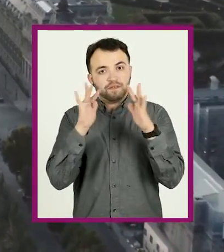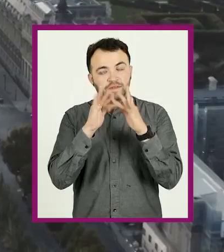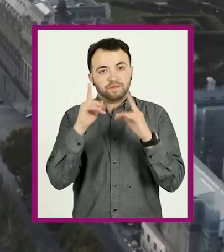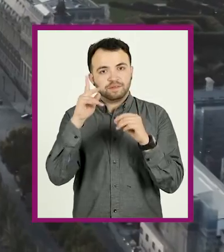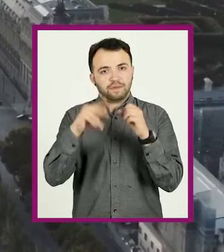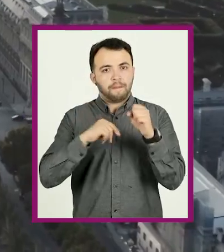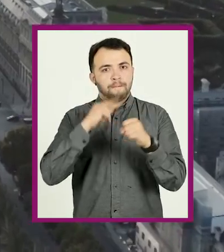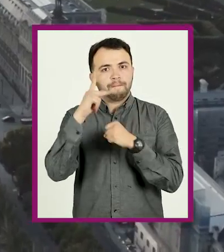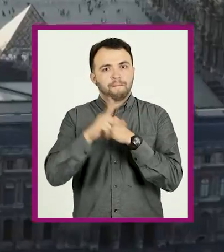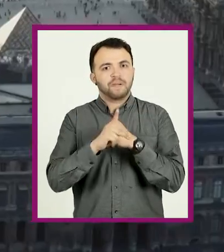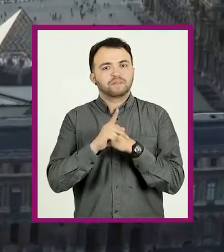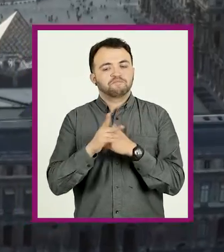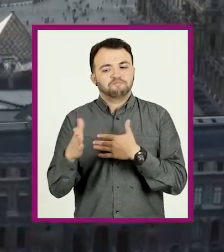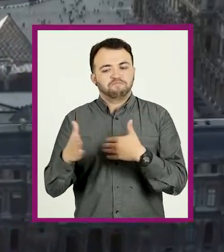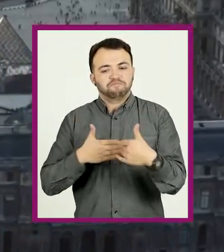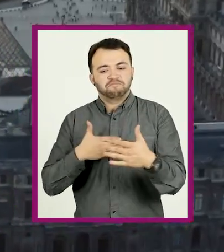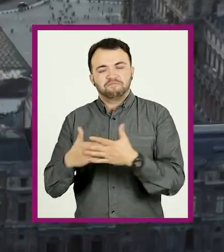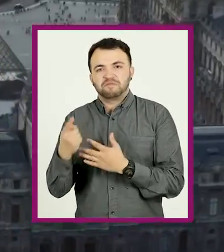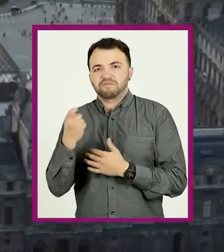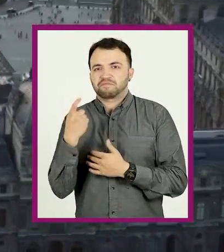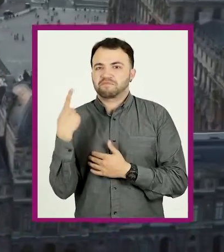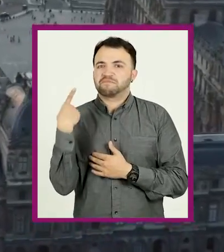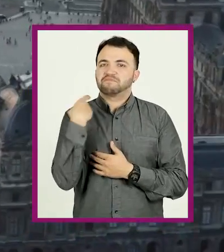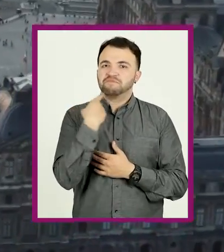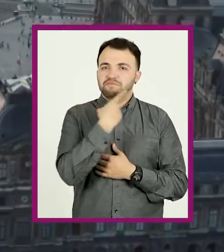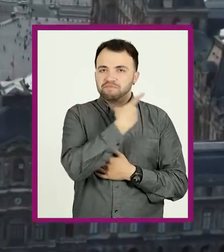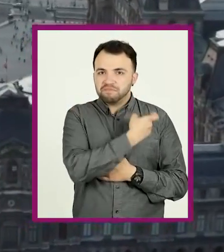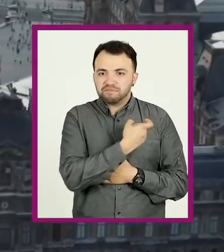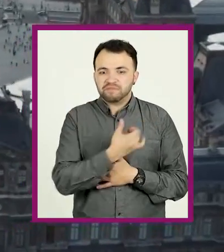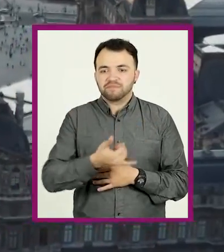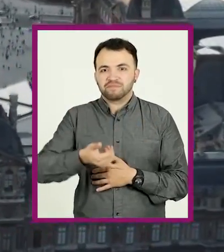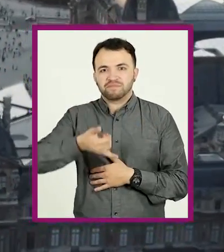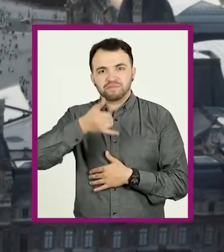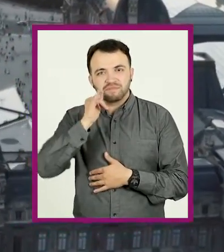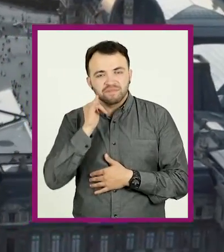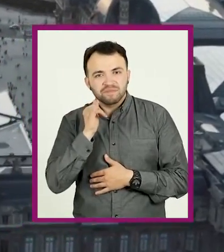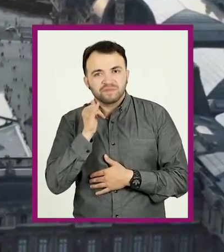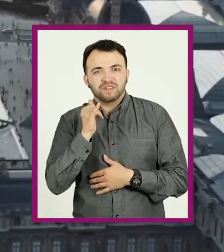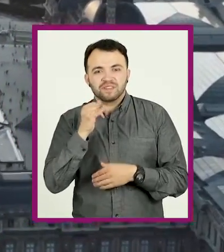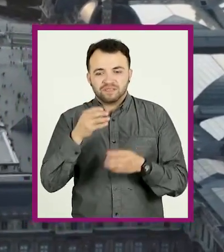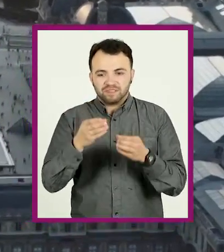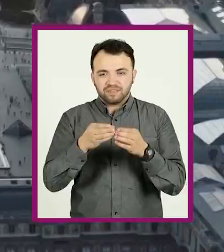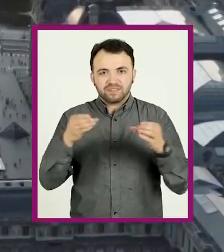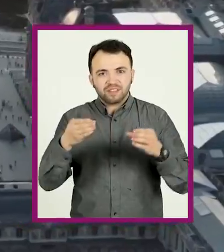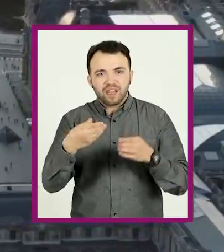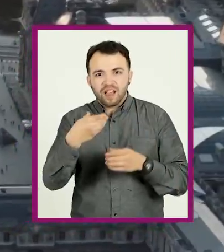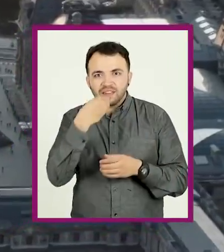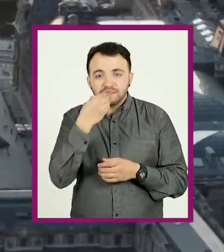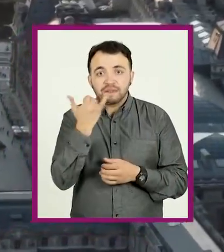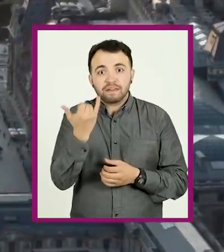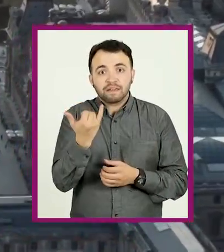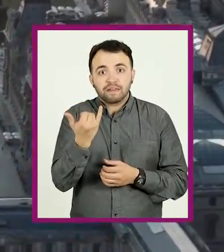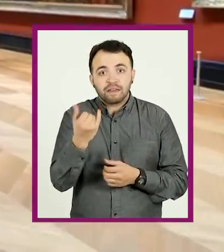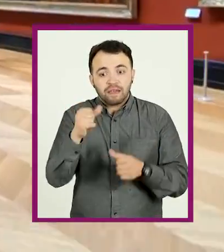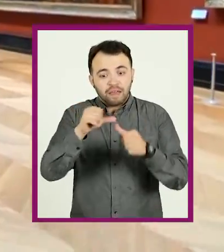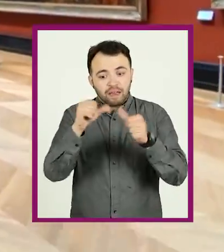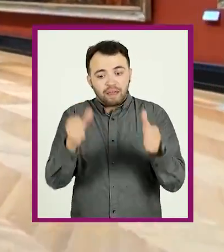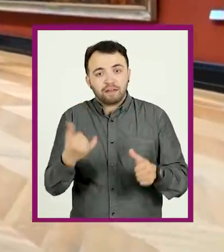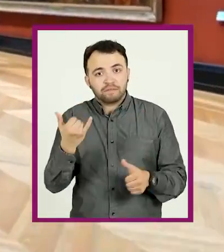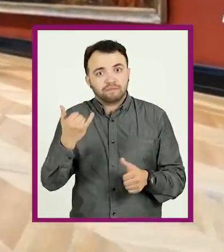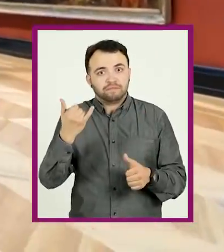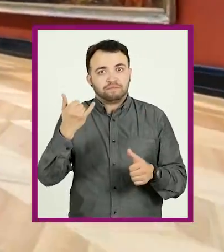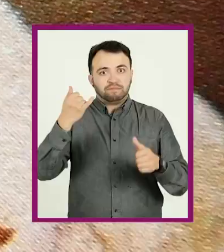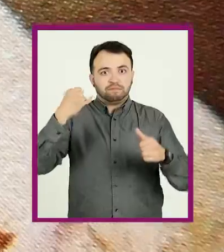Francia es el país de la moda, el perfume, el champán, la baguette, el arte y las ideas.